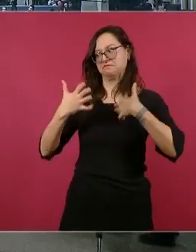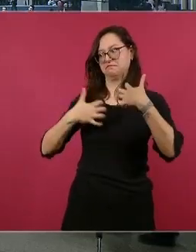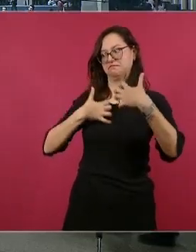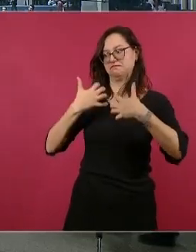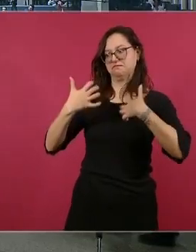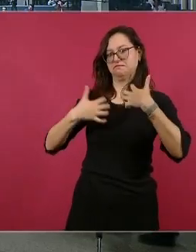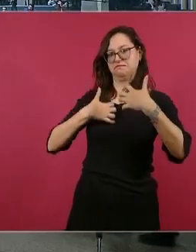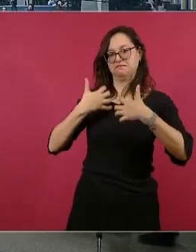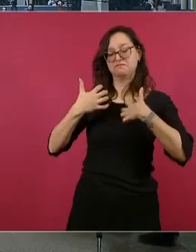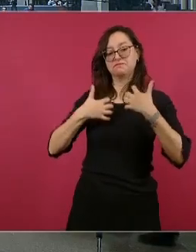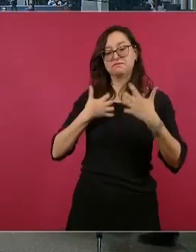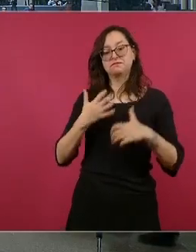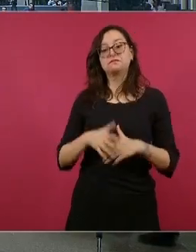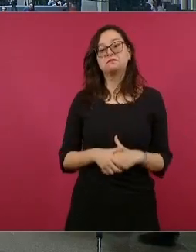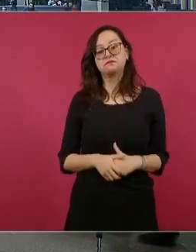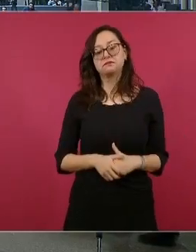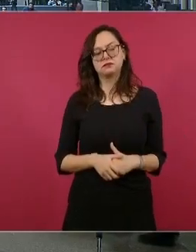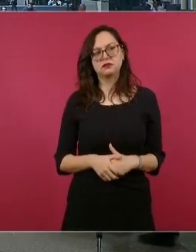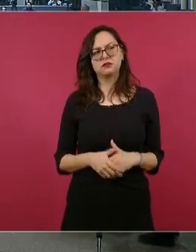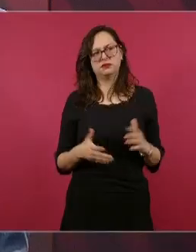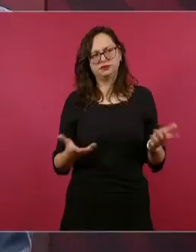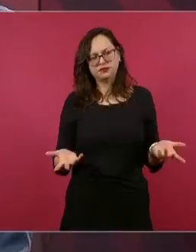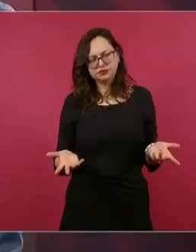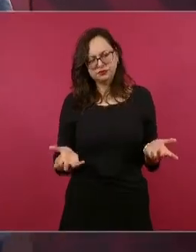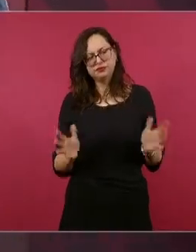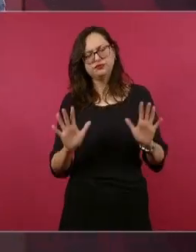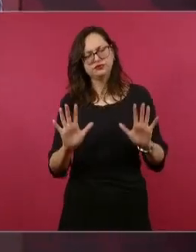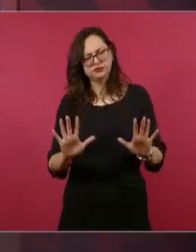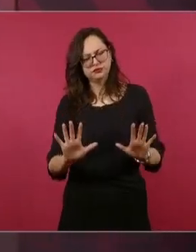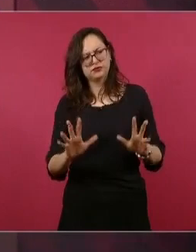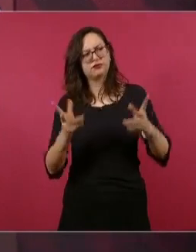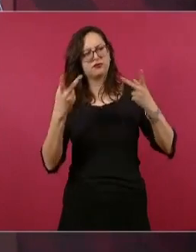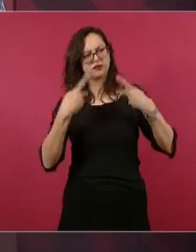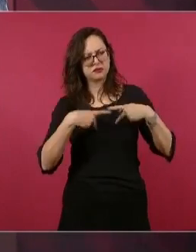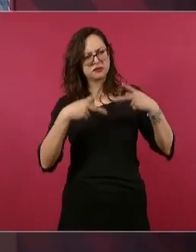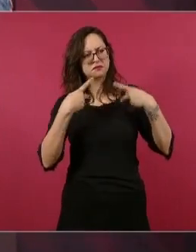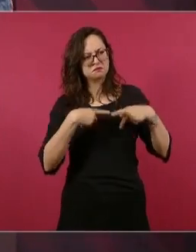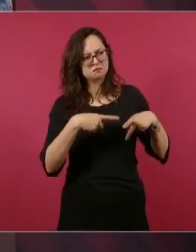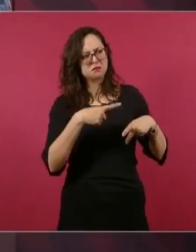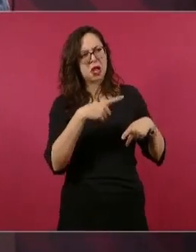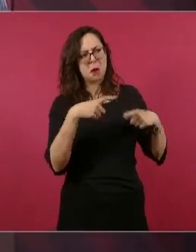claro no todo el que tiene es malvado